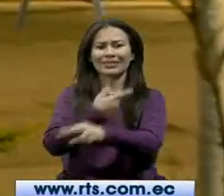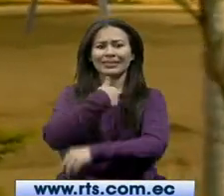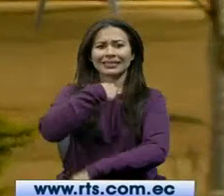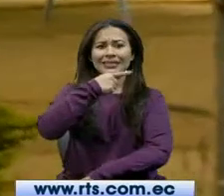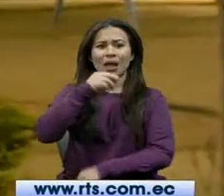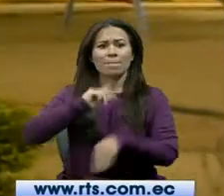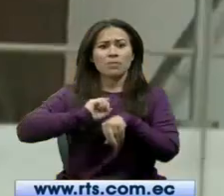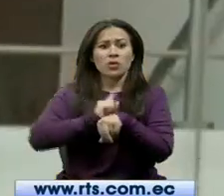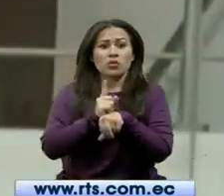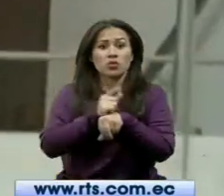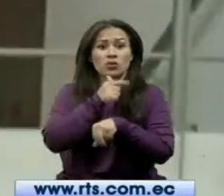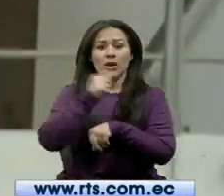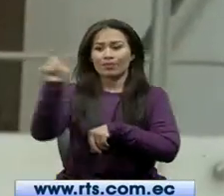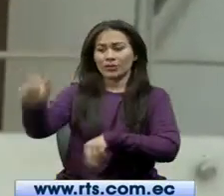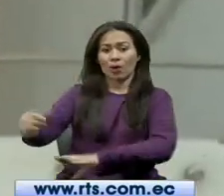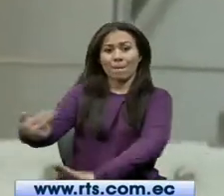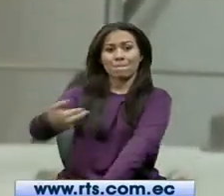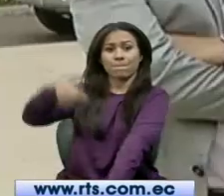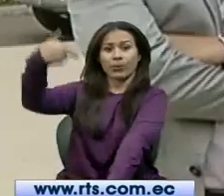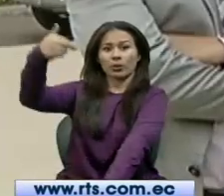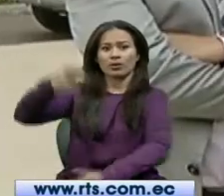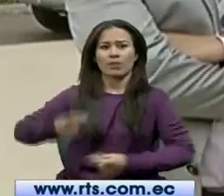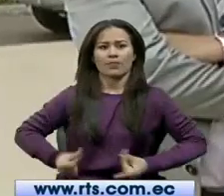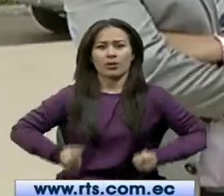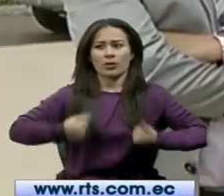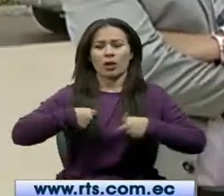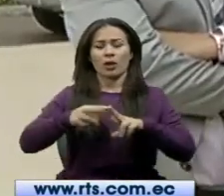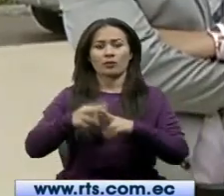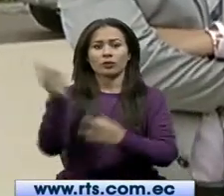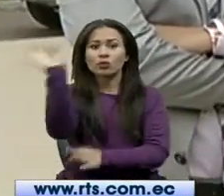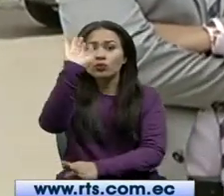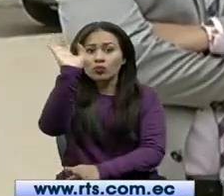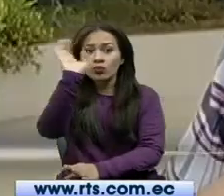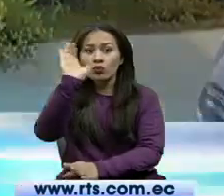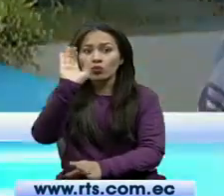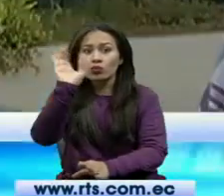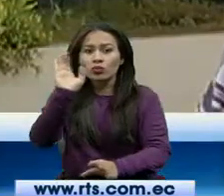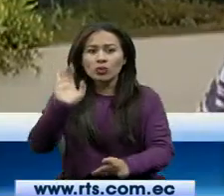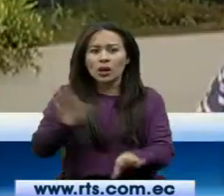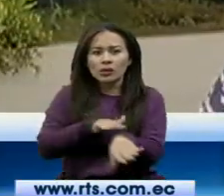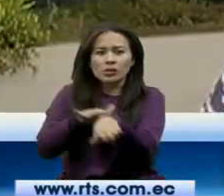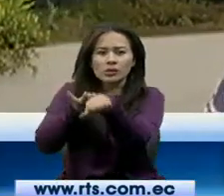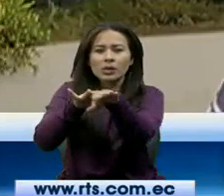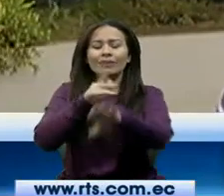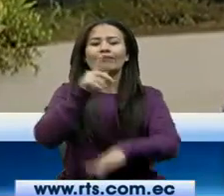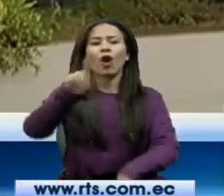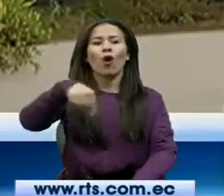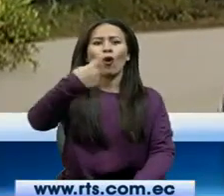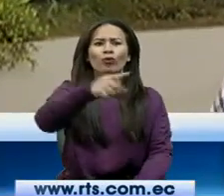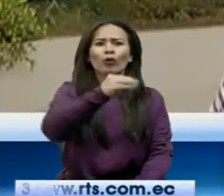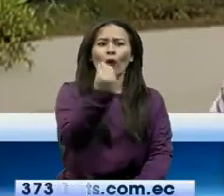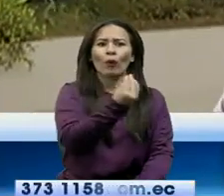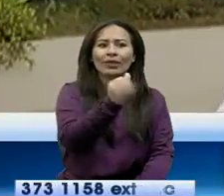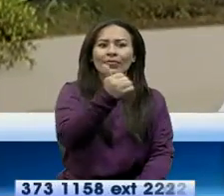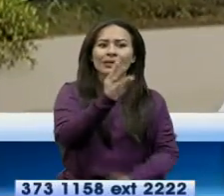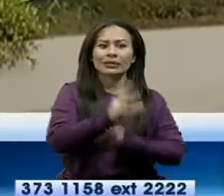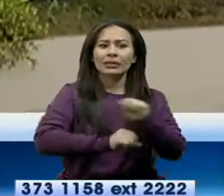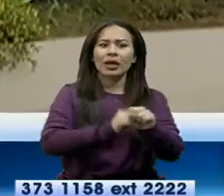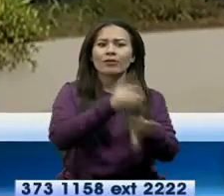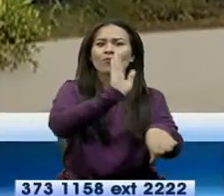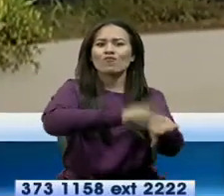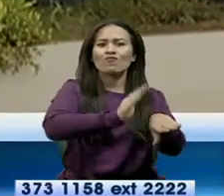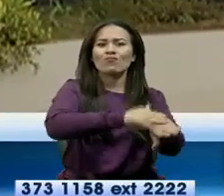de minutos la DINASED emprendió la búsqueda del presunto autor. Menor de 16 años, quien es